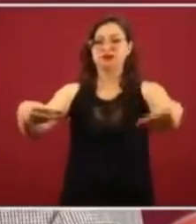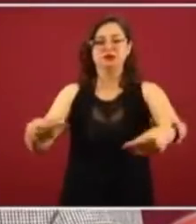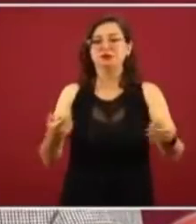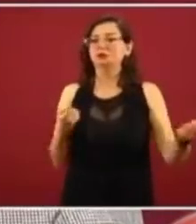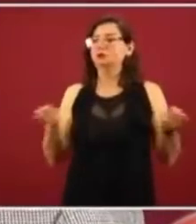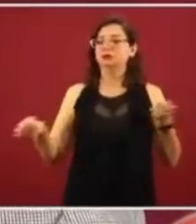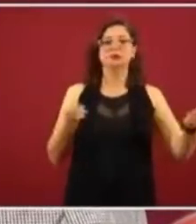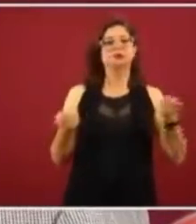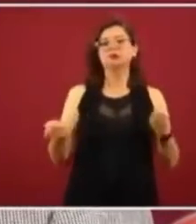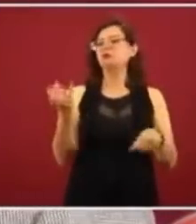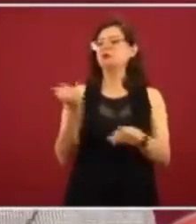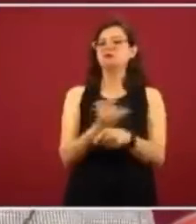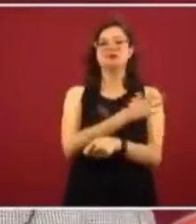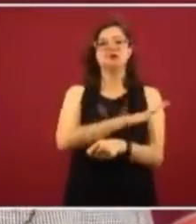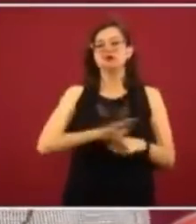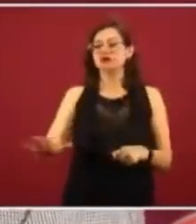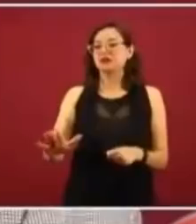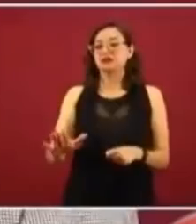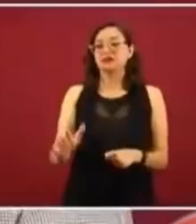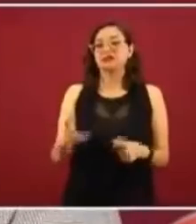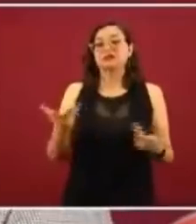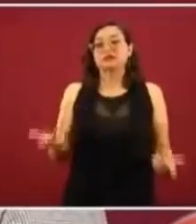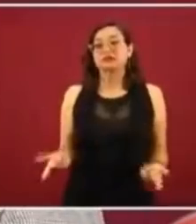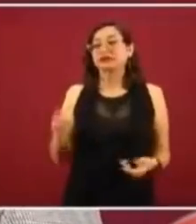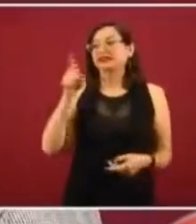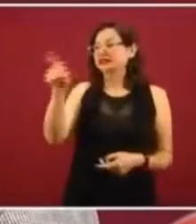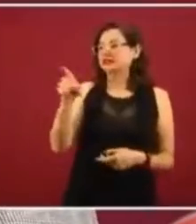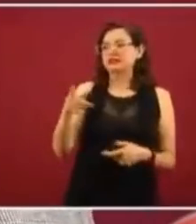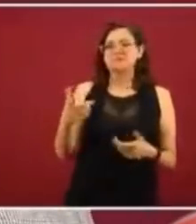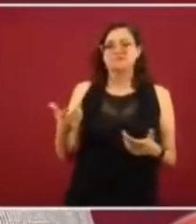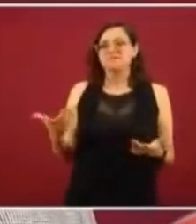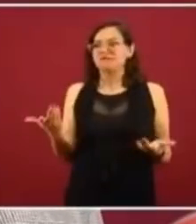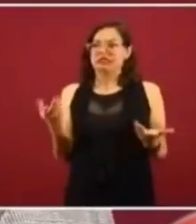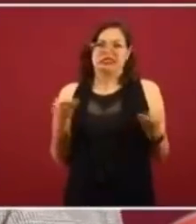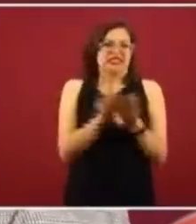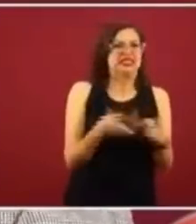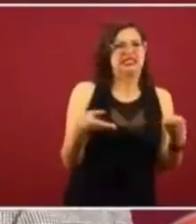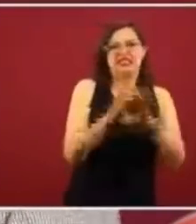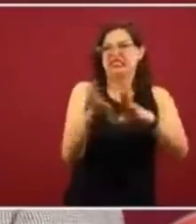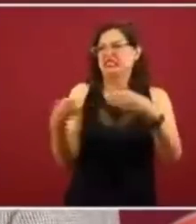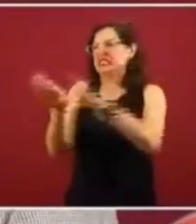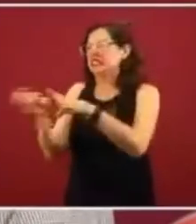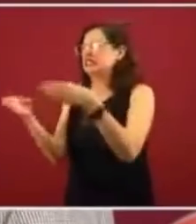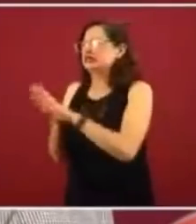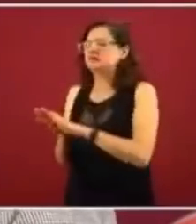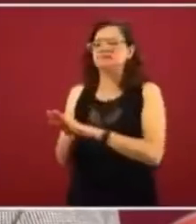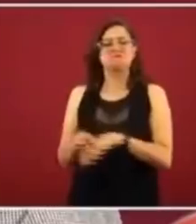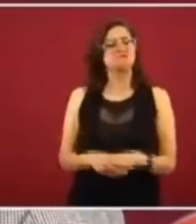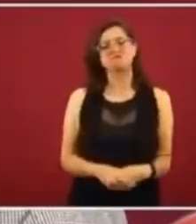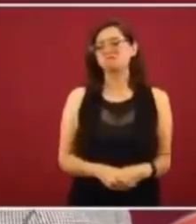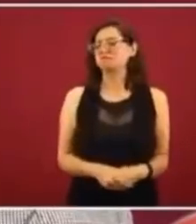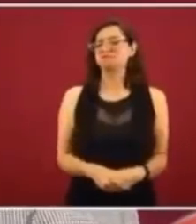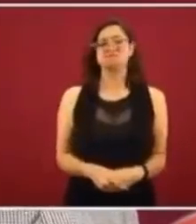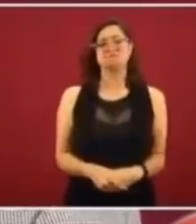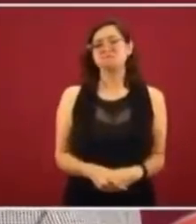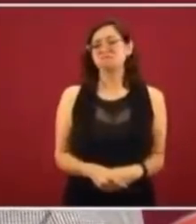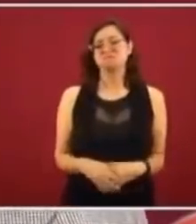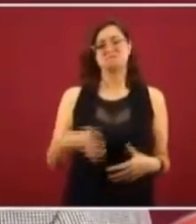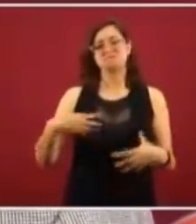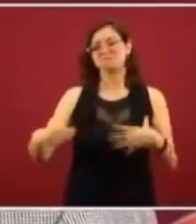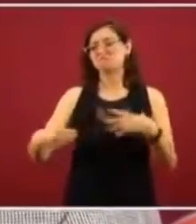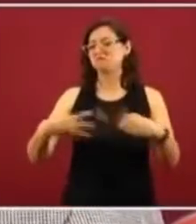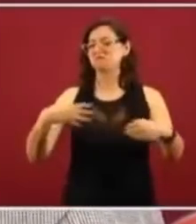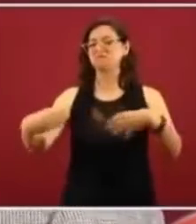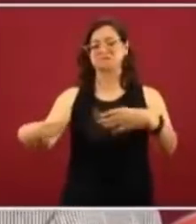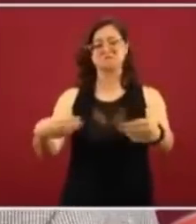incontenible. Y a pesar de las medidas extremas que está ejerciendo Europa, no van a lograr tener un impacto tan